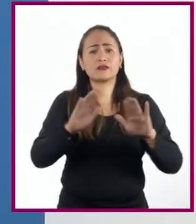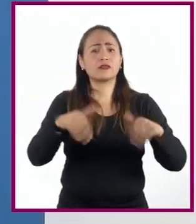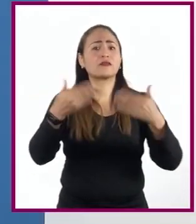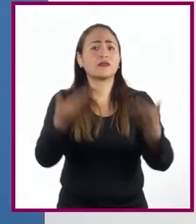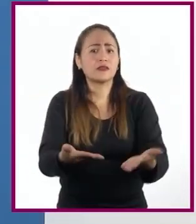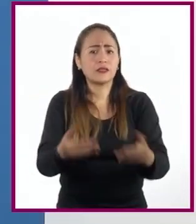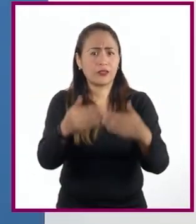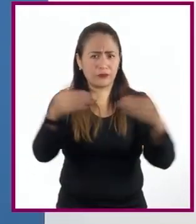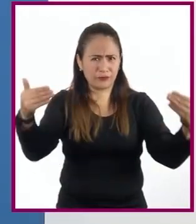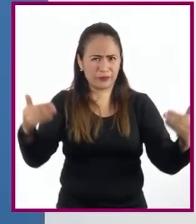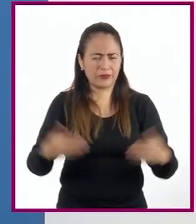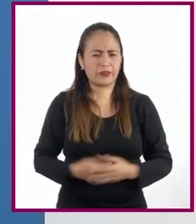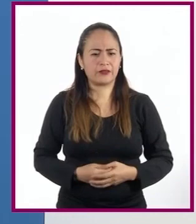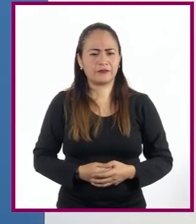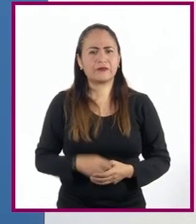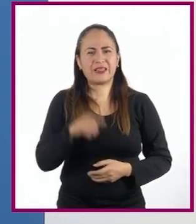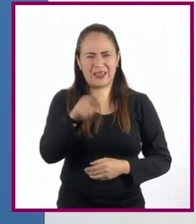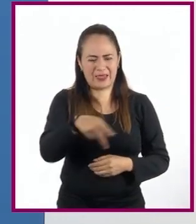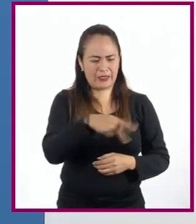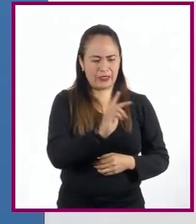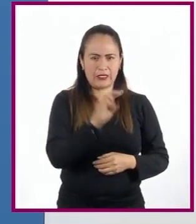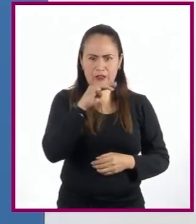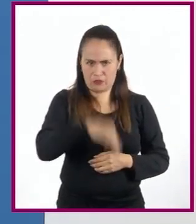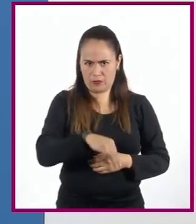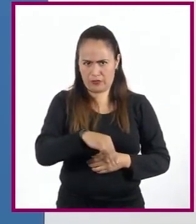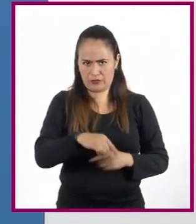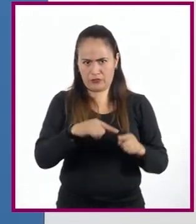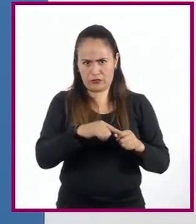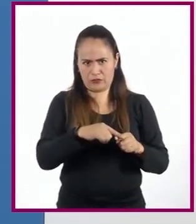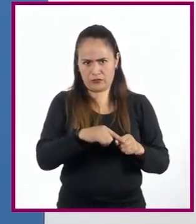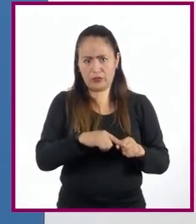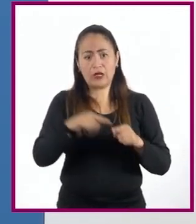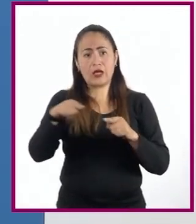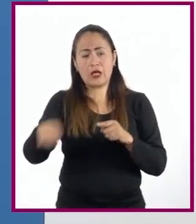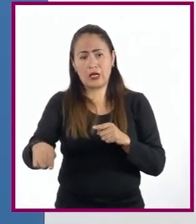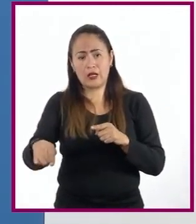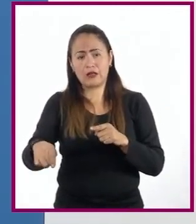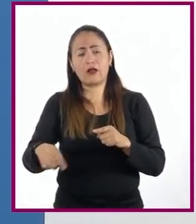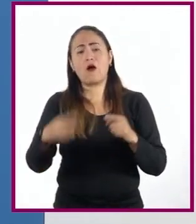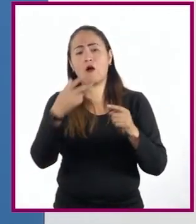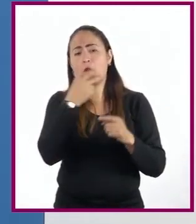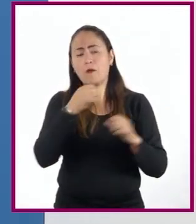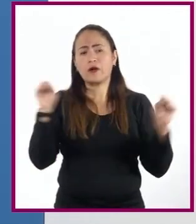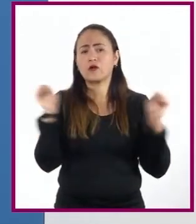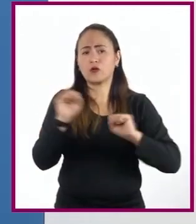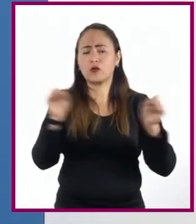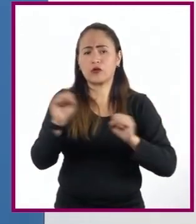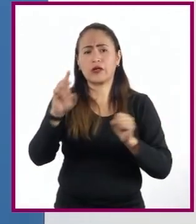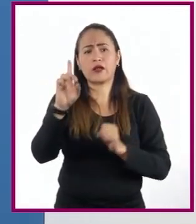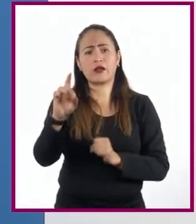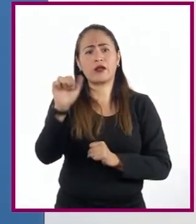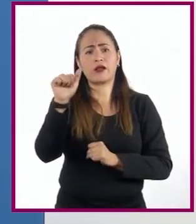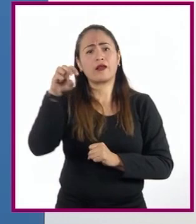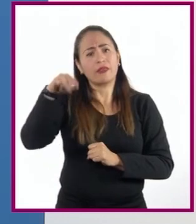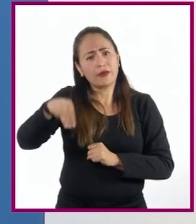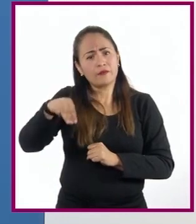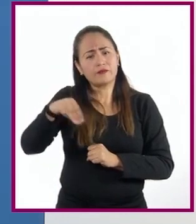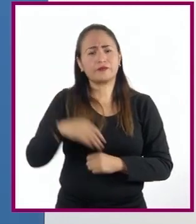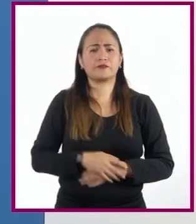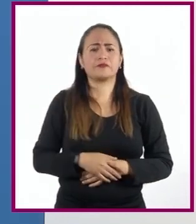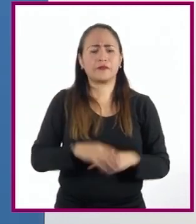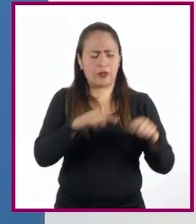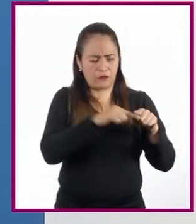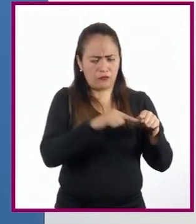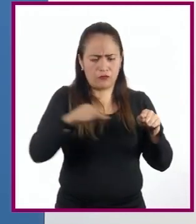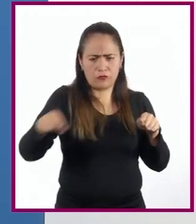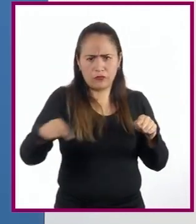total es dada en kilómetros y lo que ha recorrido el atleta en decámetros. Ahora debemos determinar la